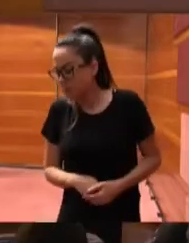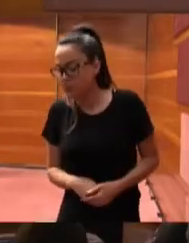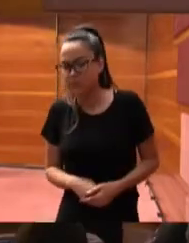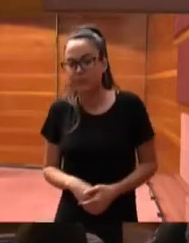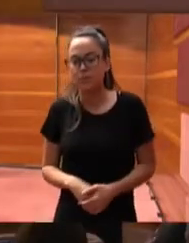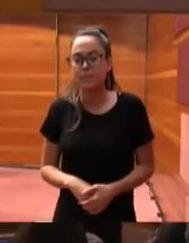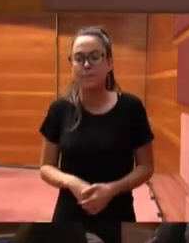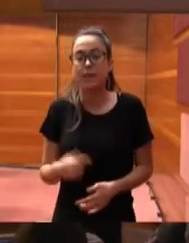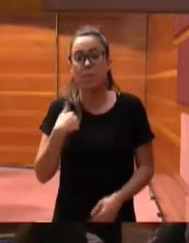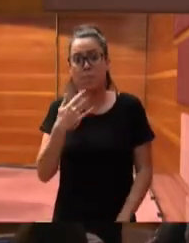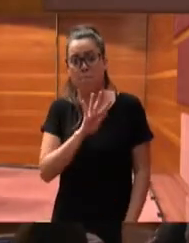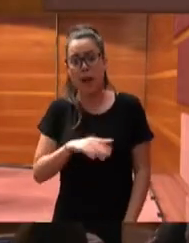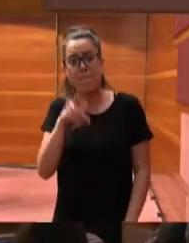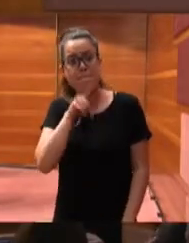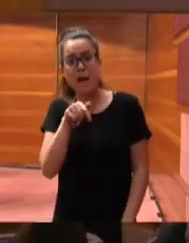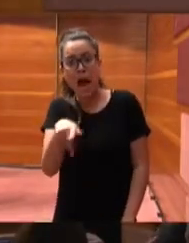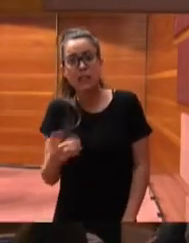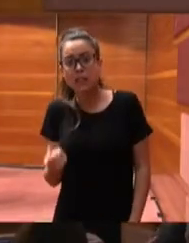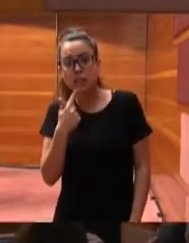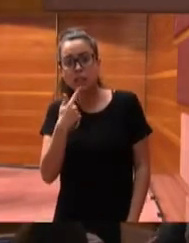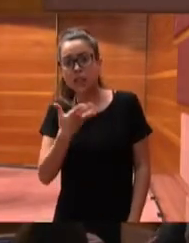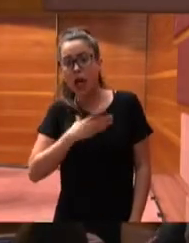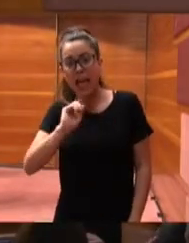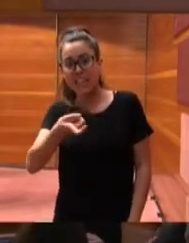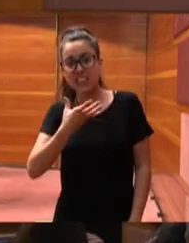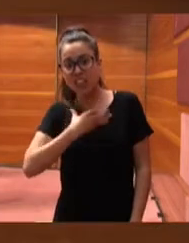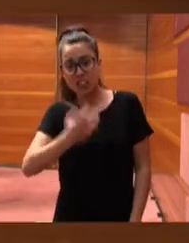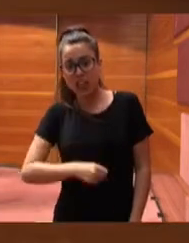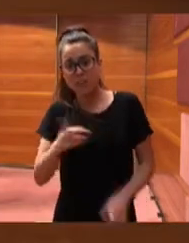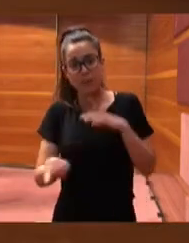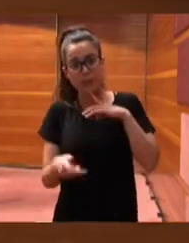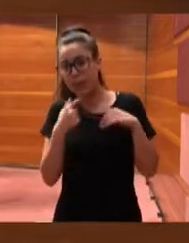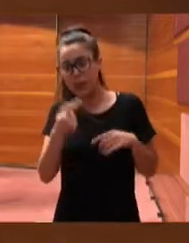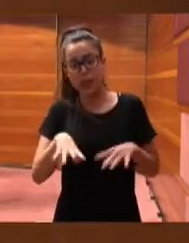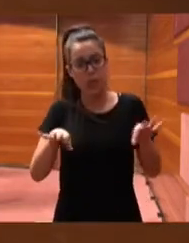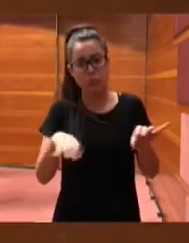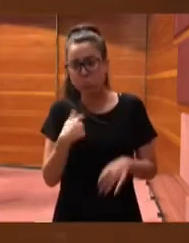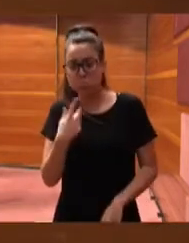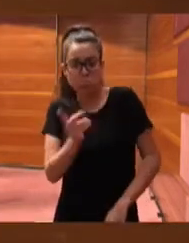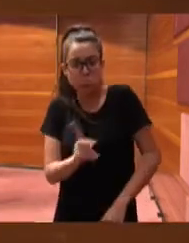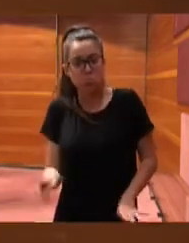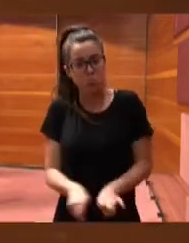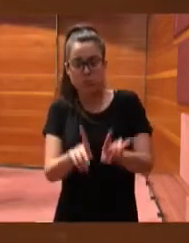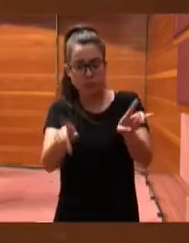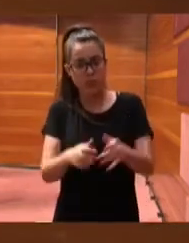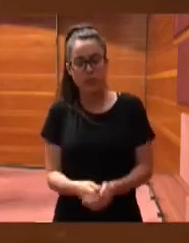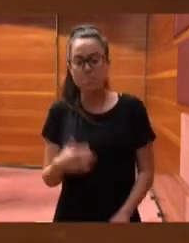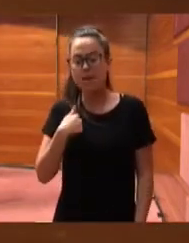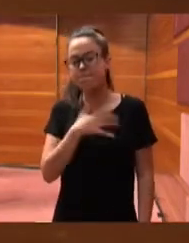me parece mal que Azkuna haya dicho eso, ni muchísimo menos. A mí lo que me indignó, pero no sabéis